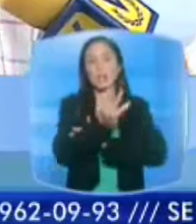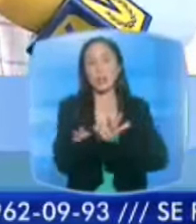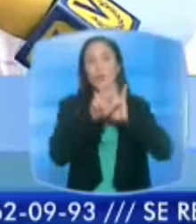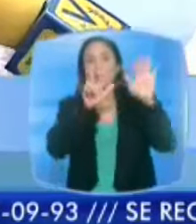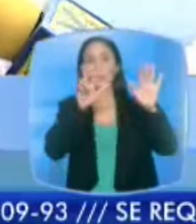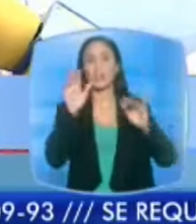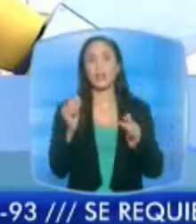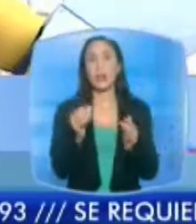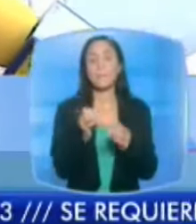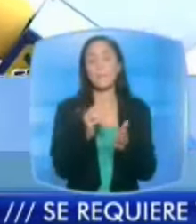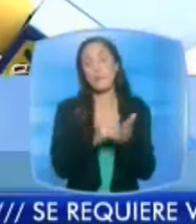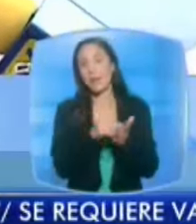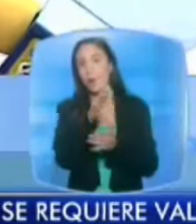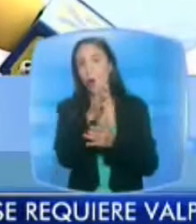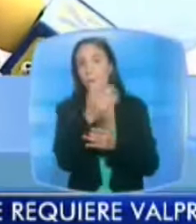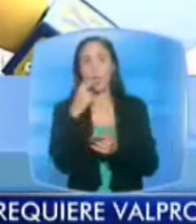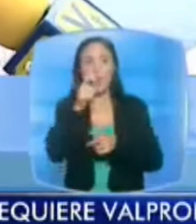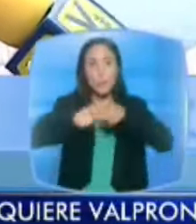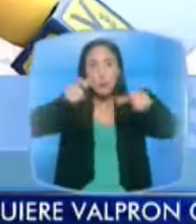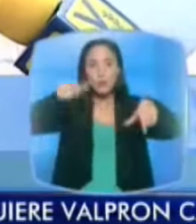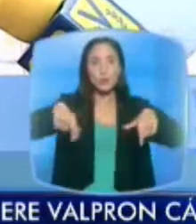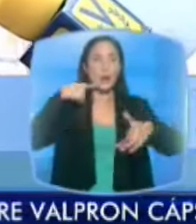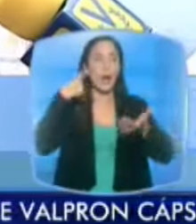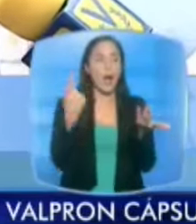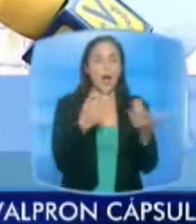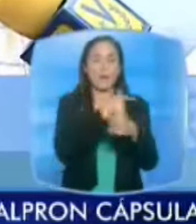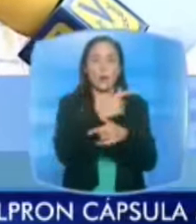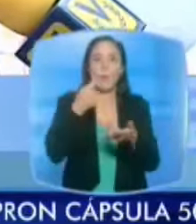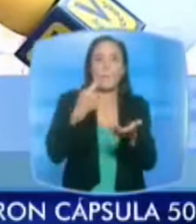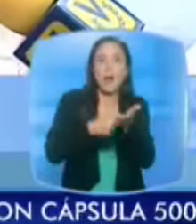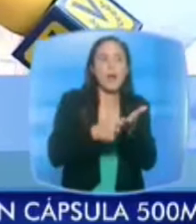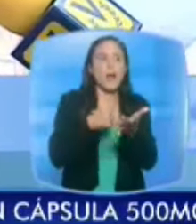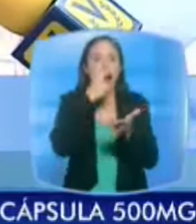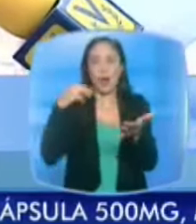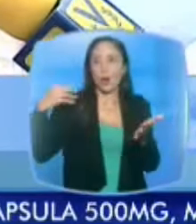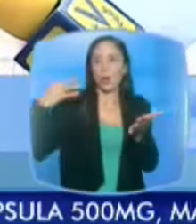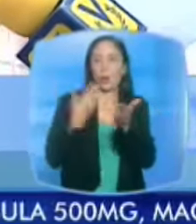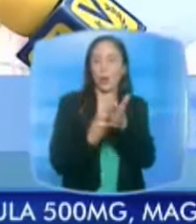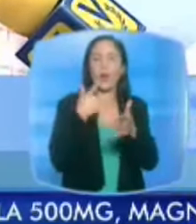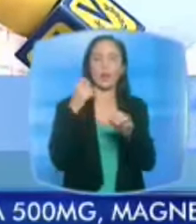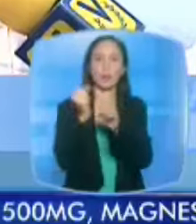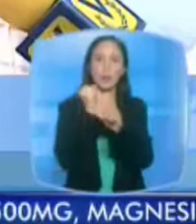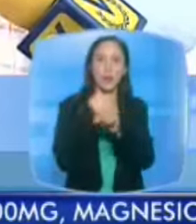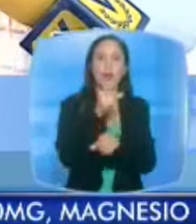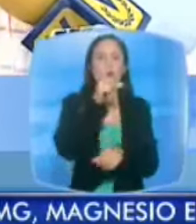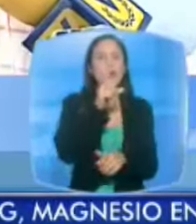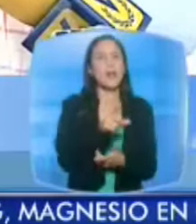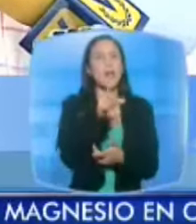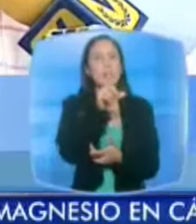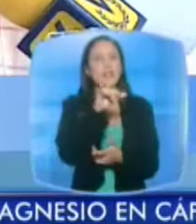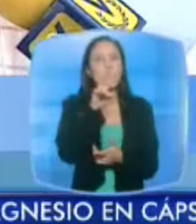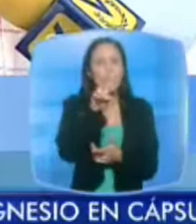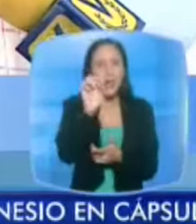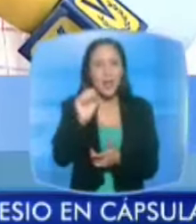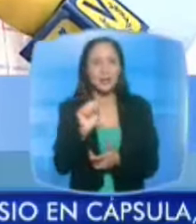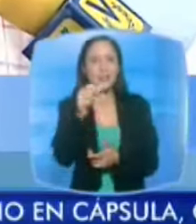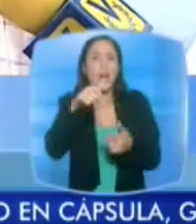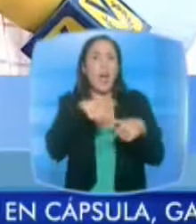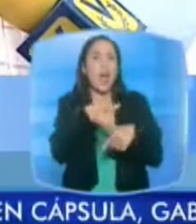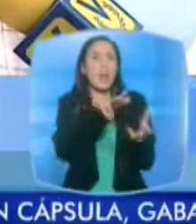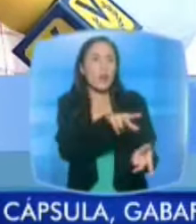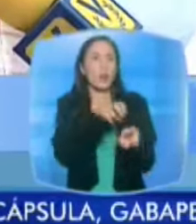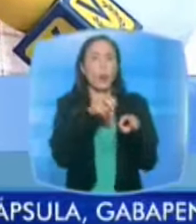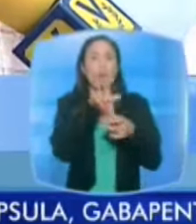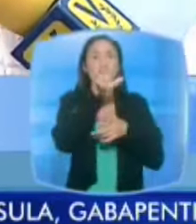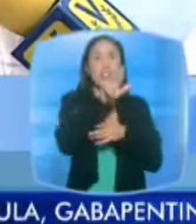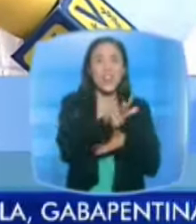5.380.000 venezolanos que pagaron por una pensión del Seguro Social hoy estén cobrando $3.25